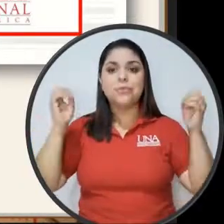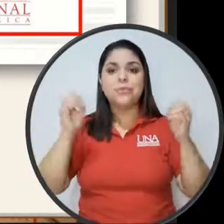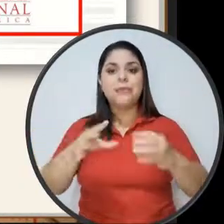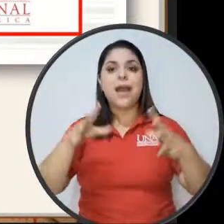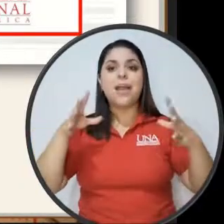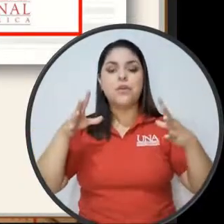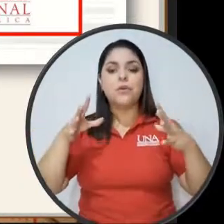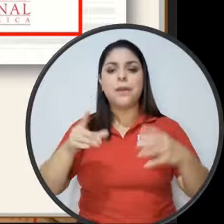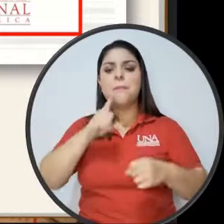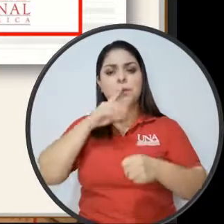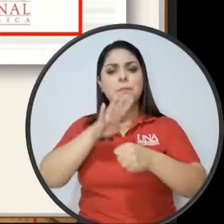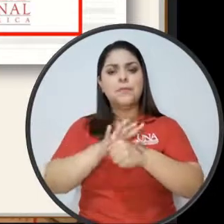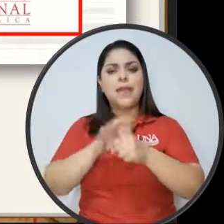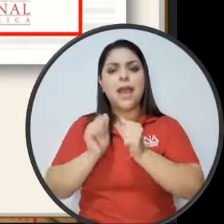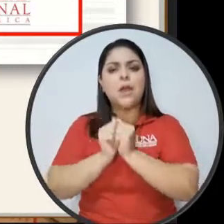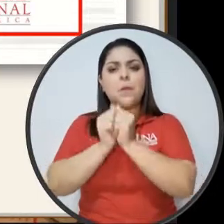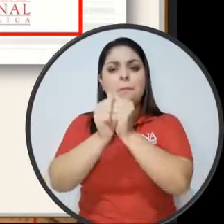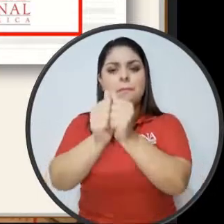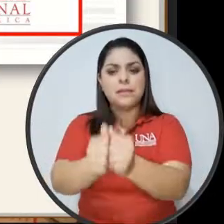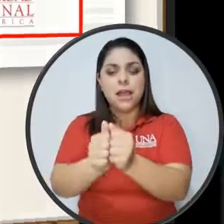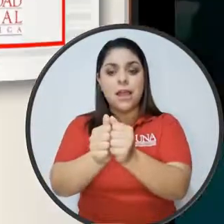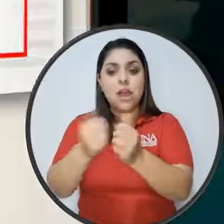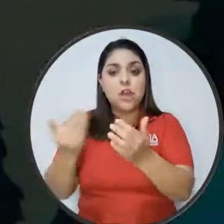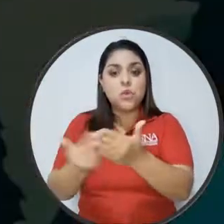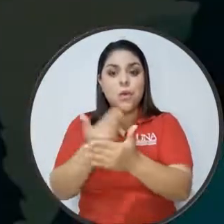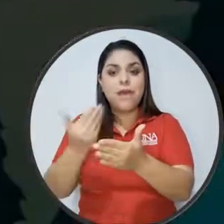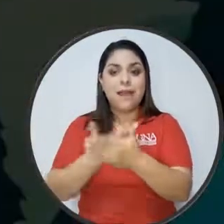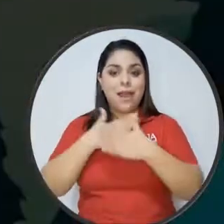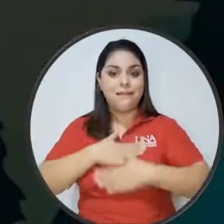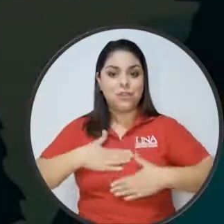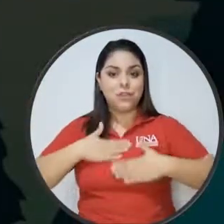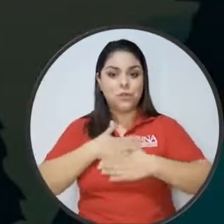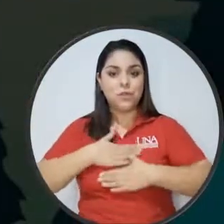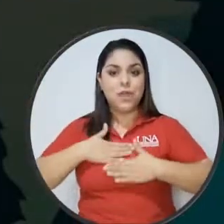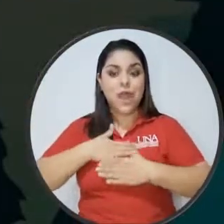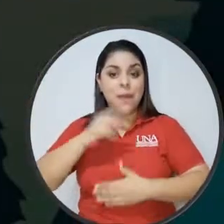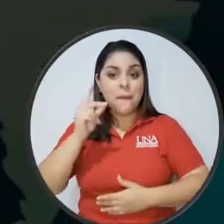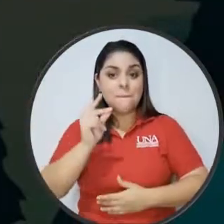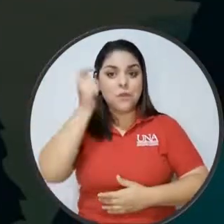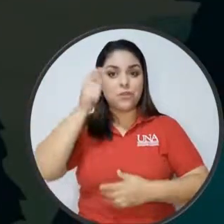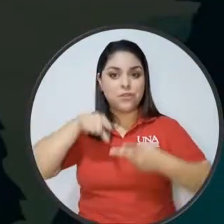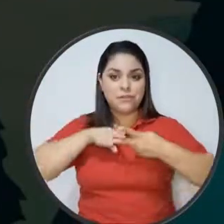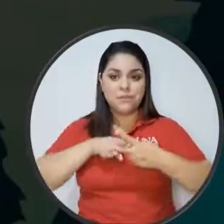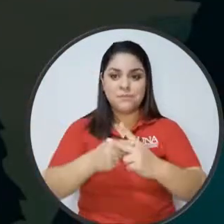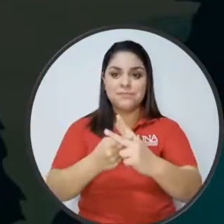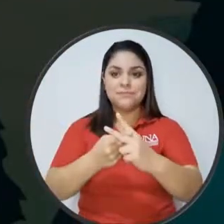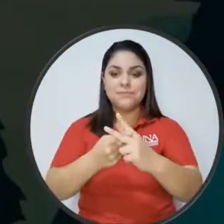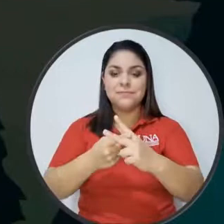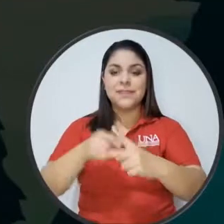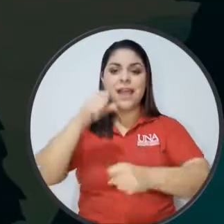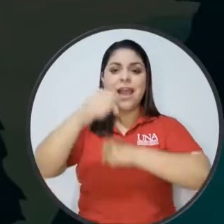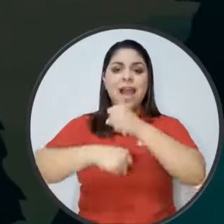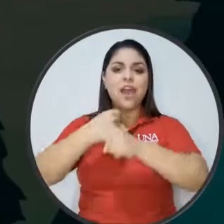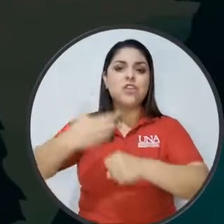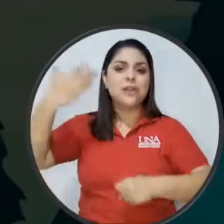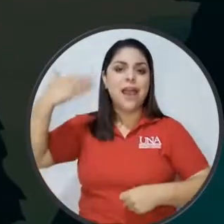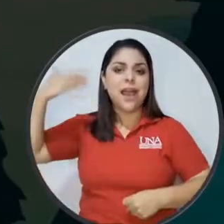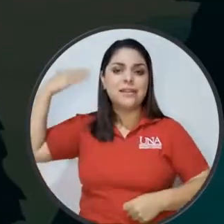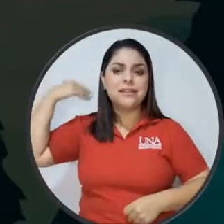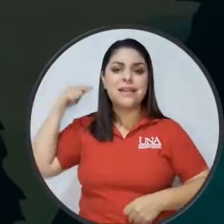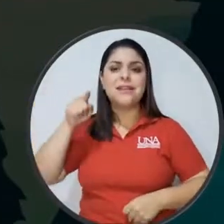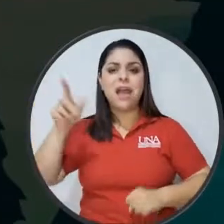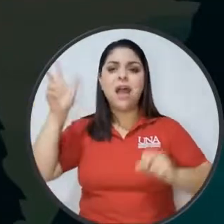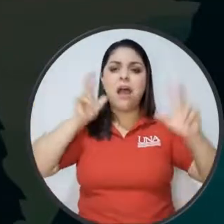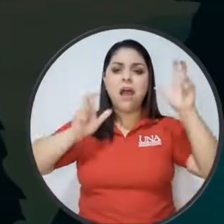que prometía acompañarle en la nueva aventura que estaba a punto de iniciar. Años atrás,